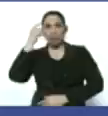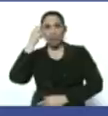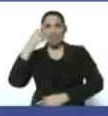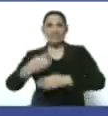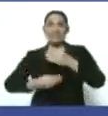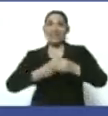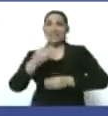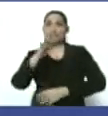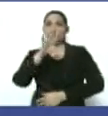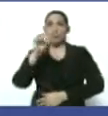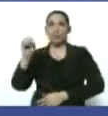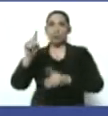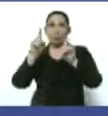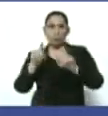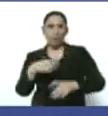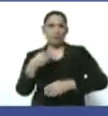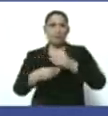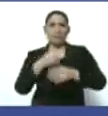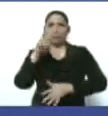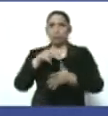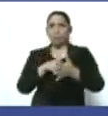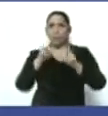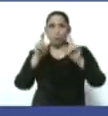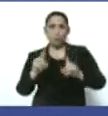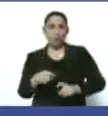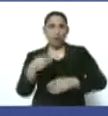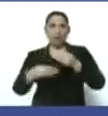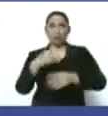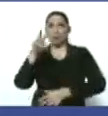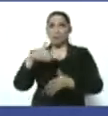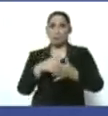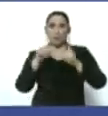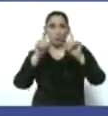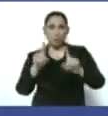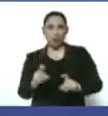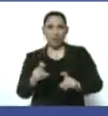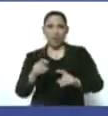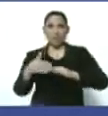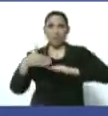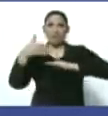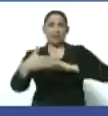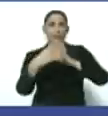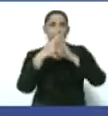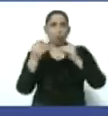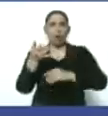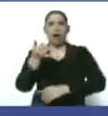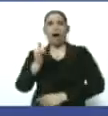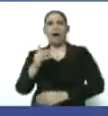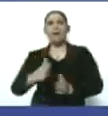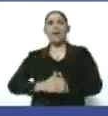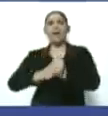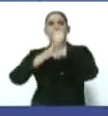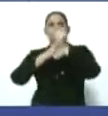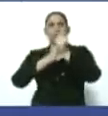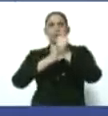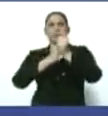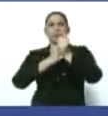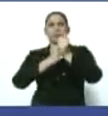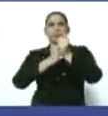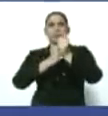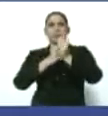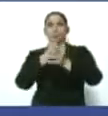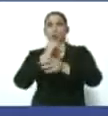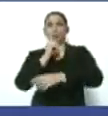hecho 500 pruebas, se han hecho 2.000 pruebas, se han hecho 3.000 pruebas. Detrás de todo esto están los héroes